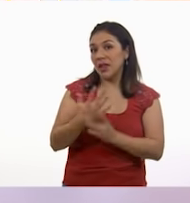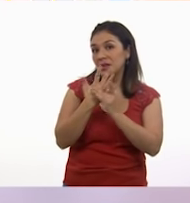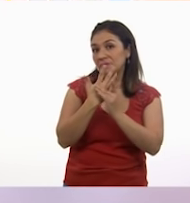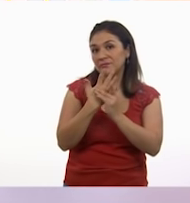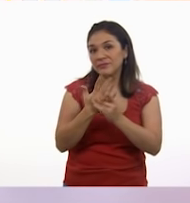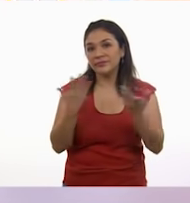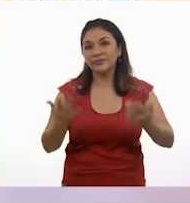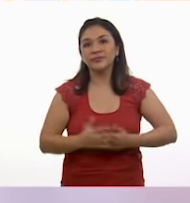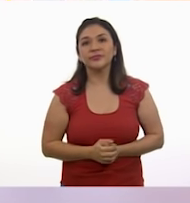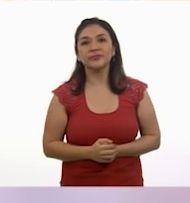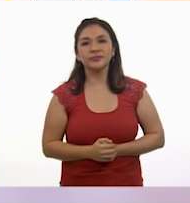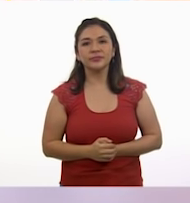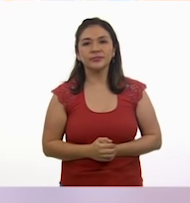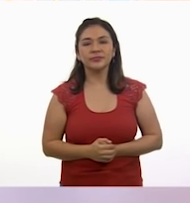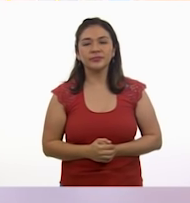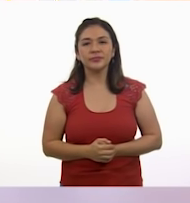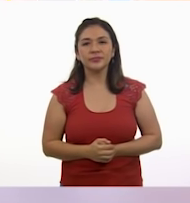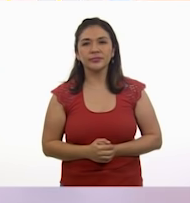2